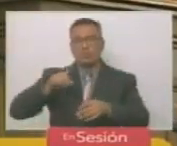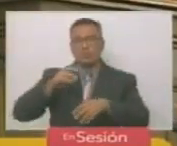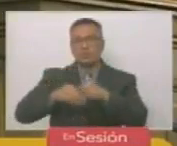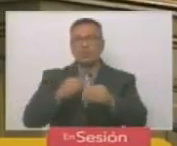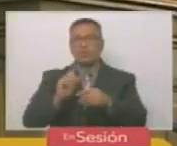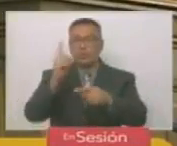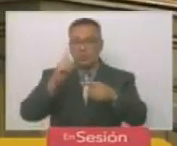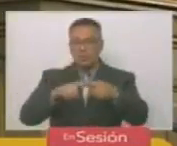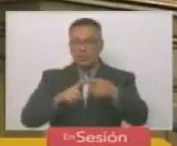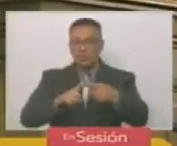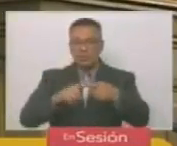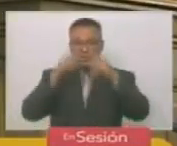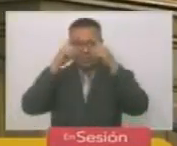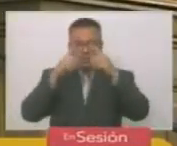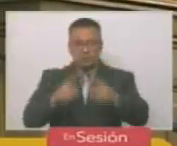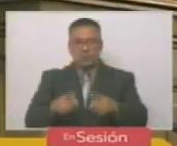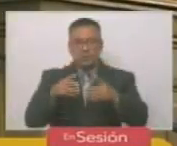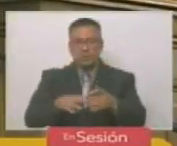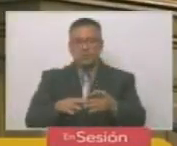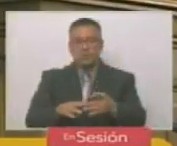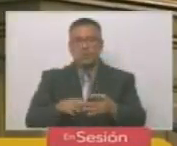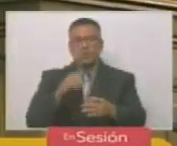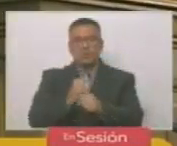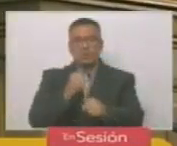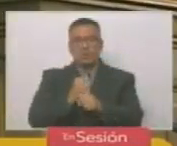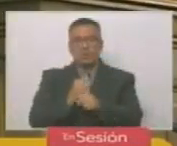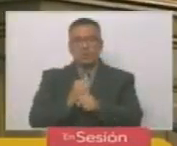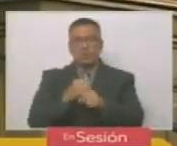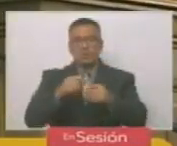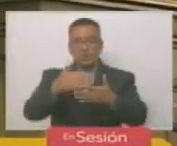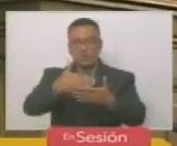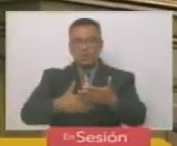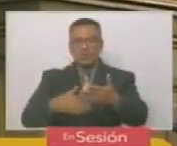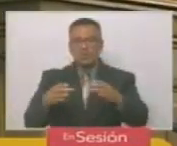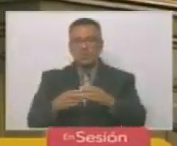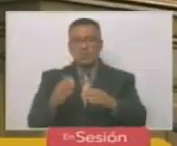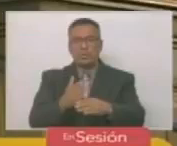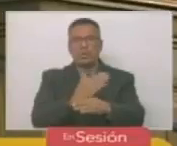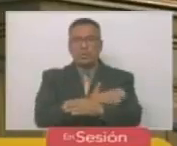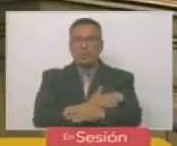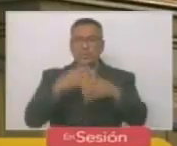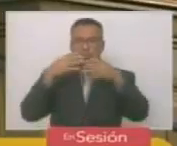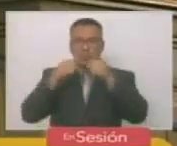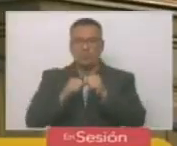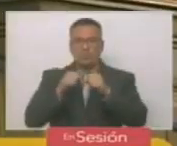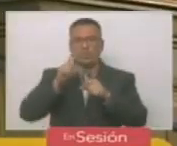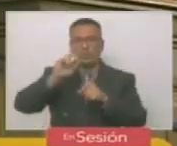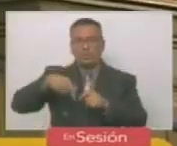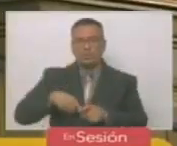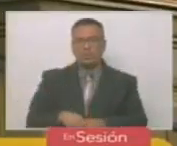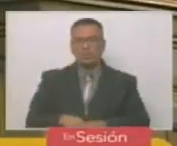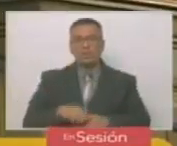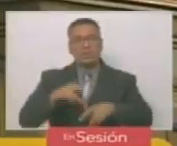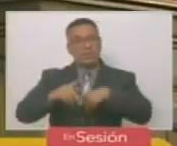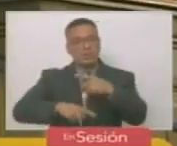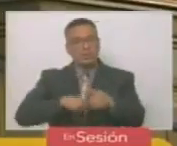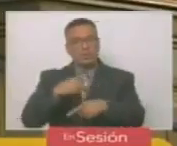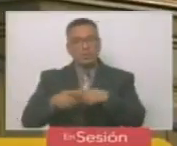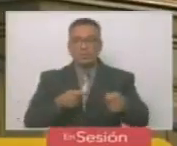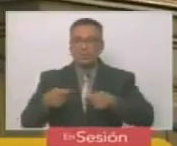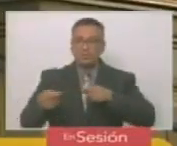1. Definir la organización y funcionamiento del registro de antecedentes penales, así como para el desarrollo,